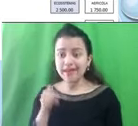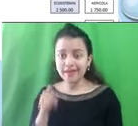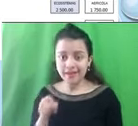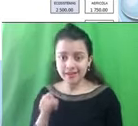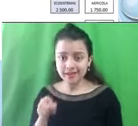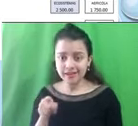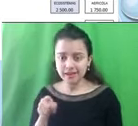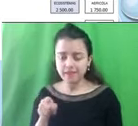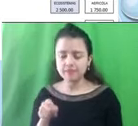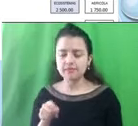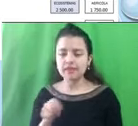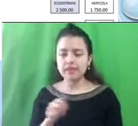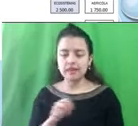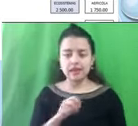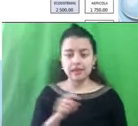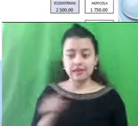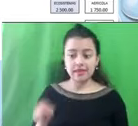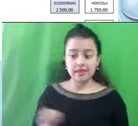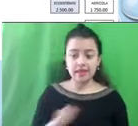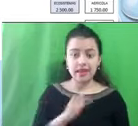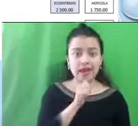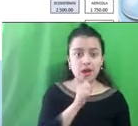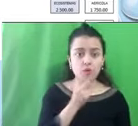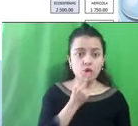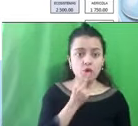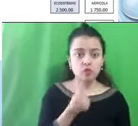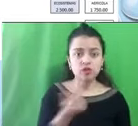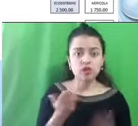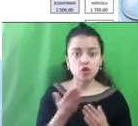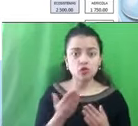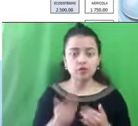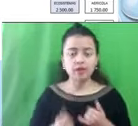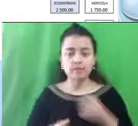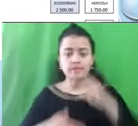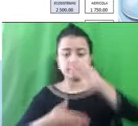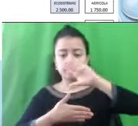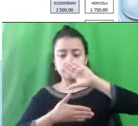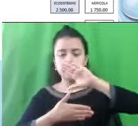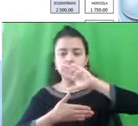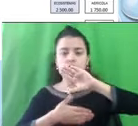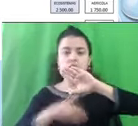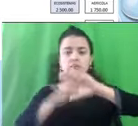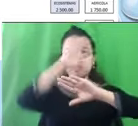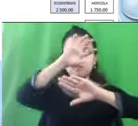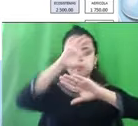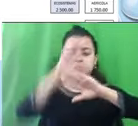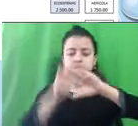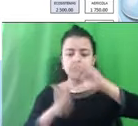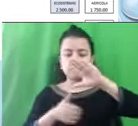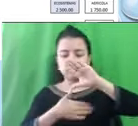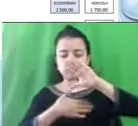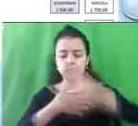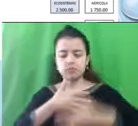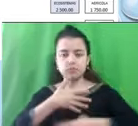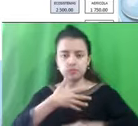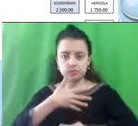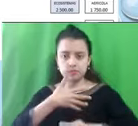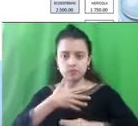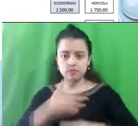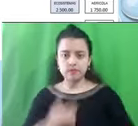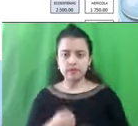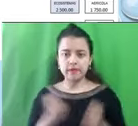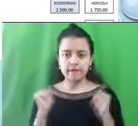70% se encuentra en los glaciales, el 30%, 29% más o menos en las aguas subterráneas y el 1% son